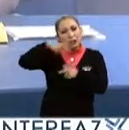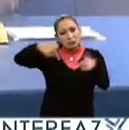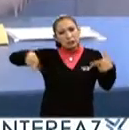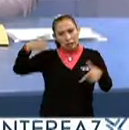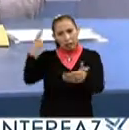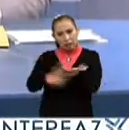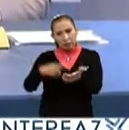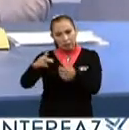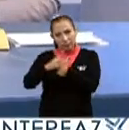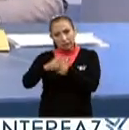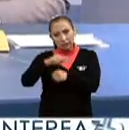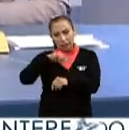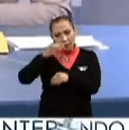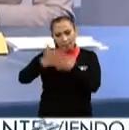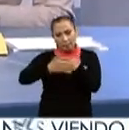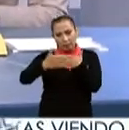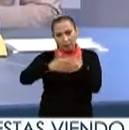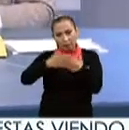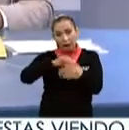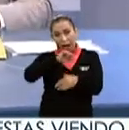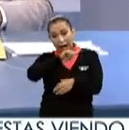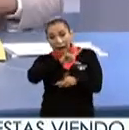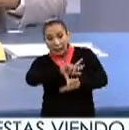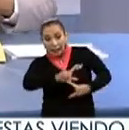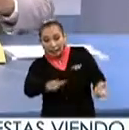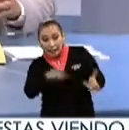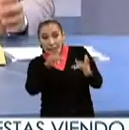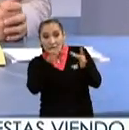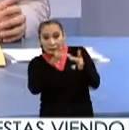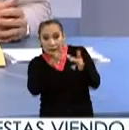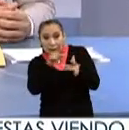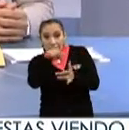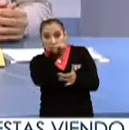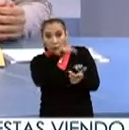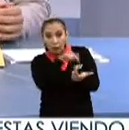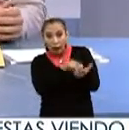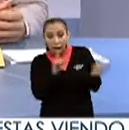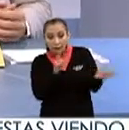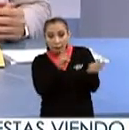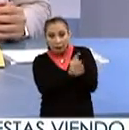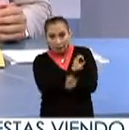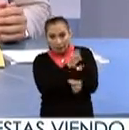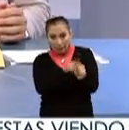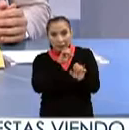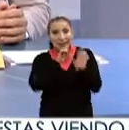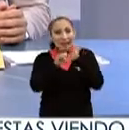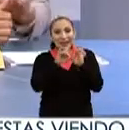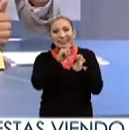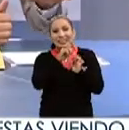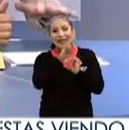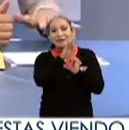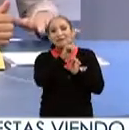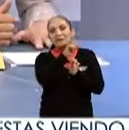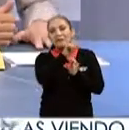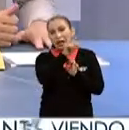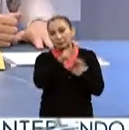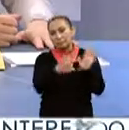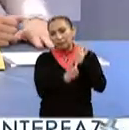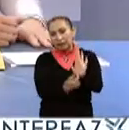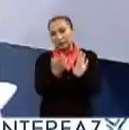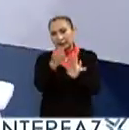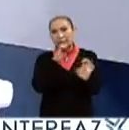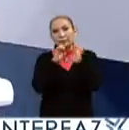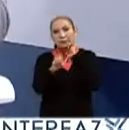país. Así que en unos minutos, ya que Ana Cristina esté instalada en este set especial para Interfaz, le estaremos presentando